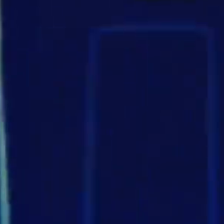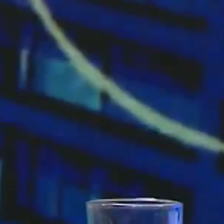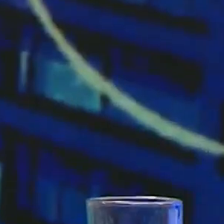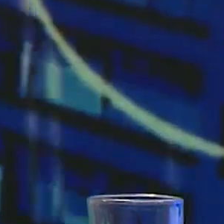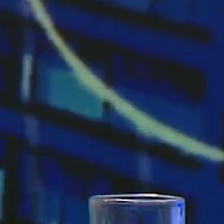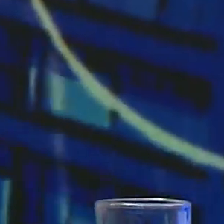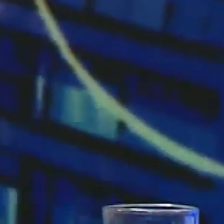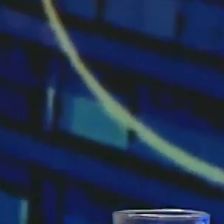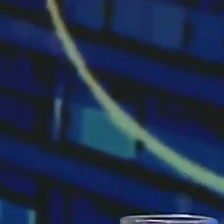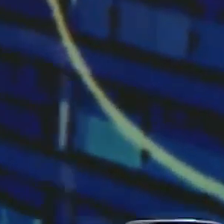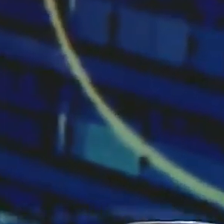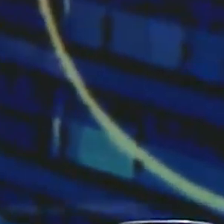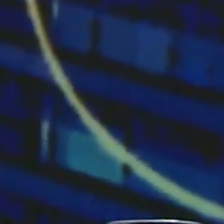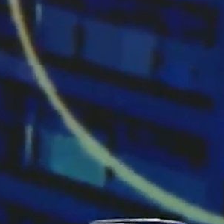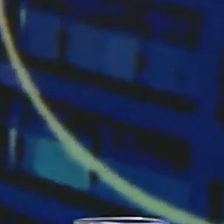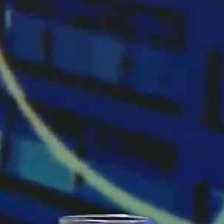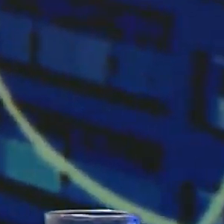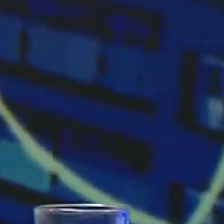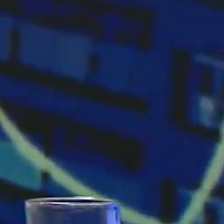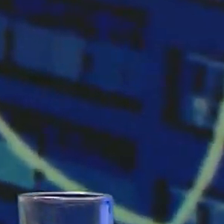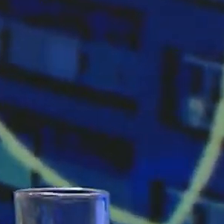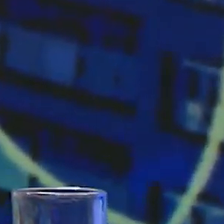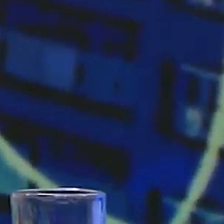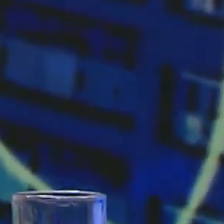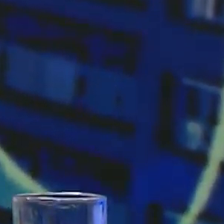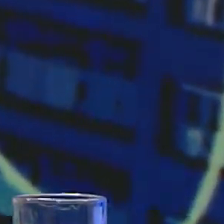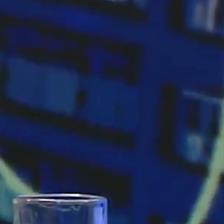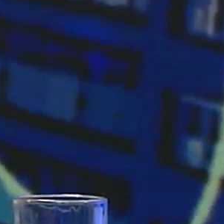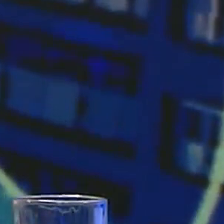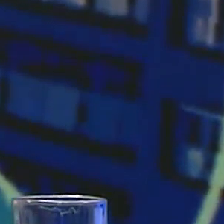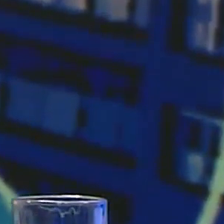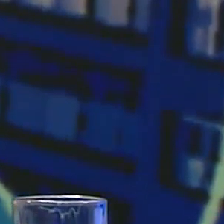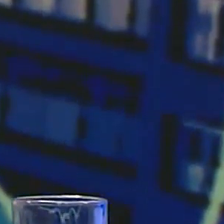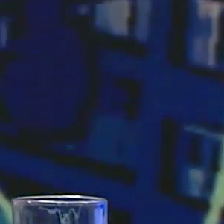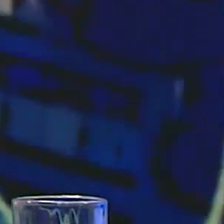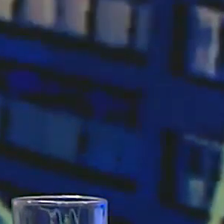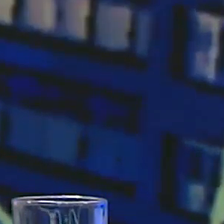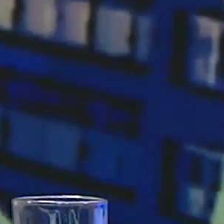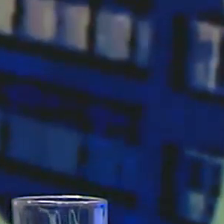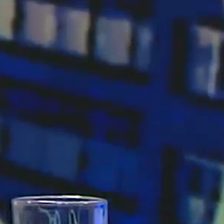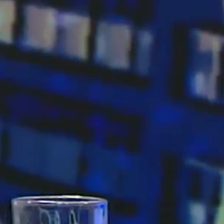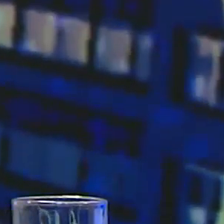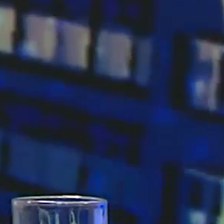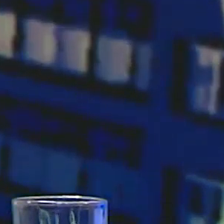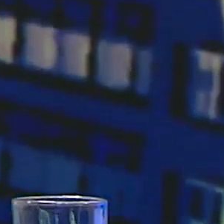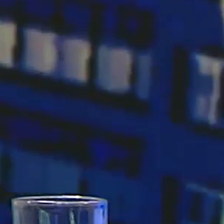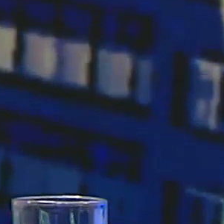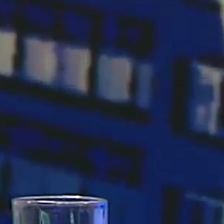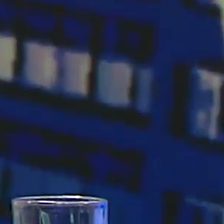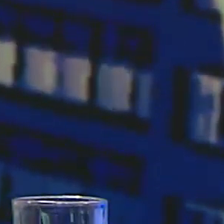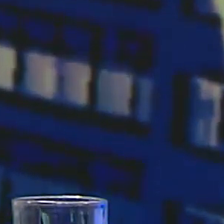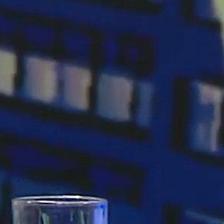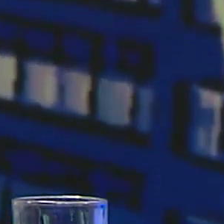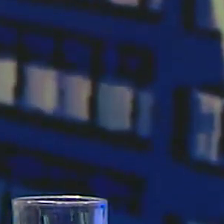Somos fans de los ciclos. De los ciclos. Y en septiembre, por supuesto, el mes de la diversidad, hicimos un ciclo que llevó a cabo nuestra compañera Morena Ferreira, que se